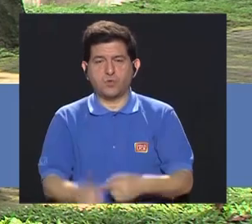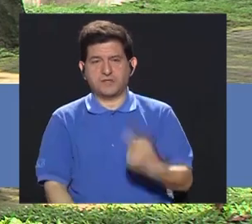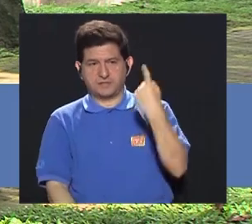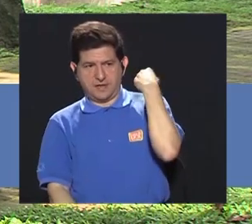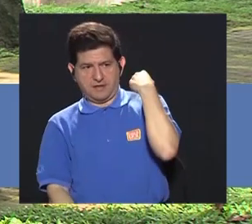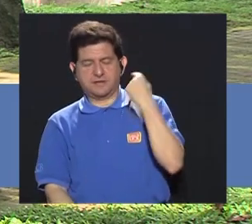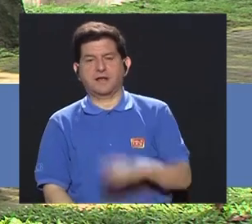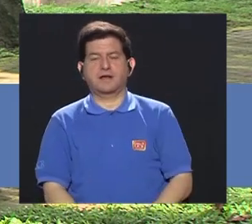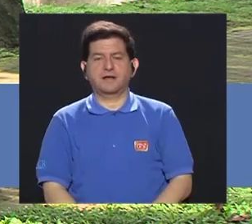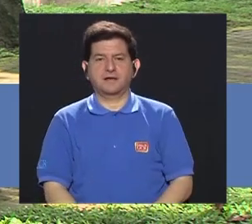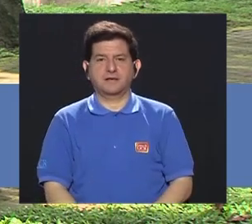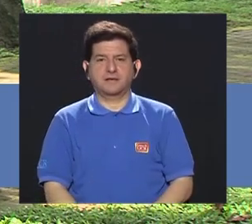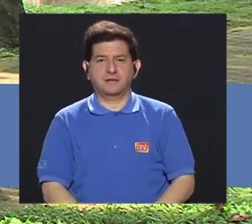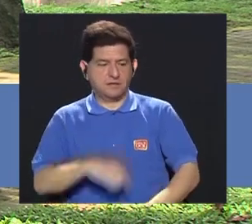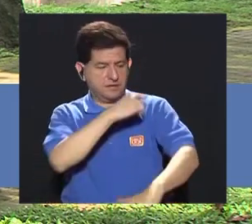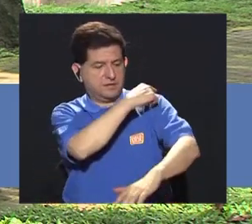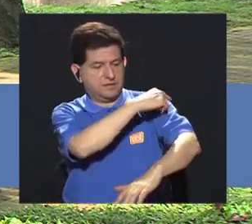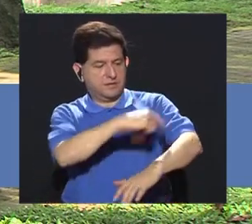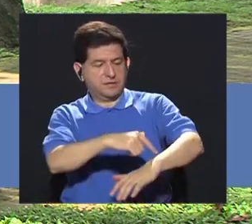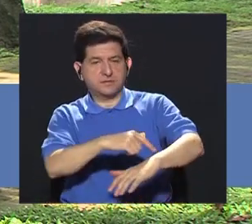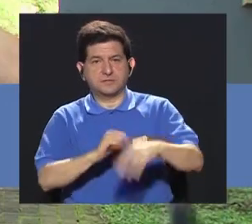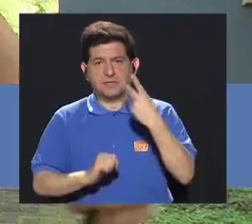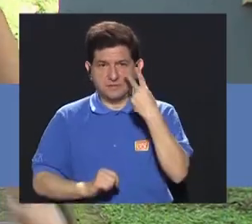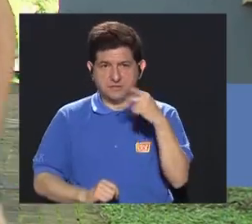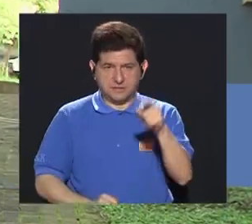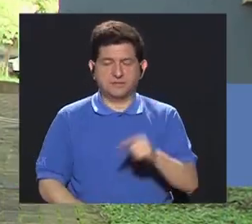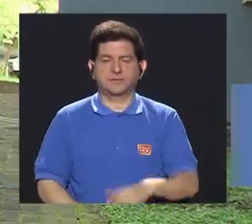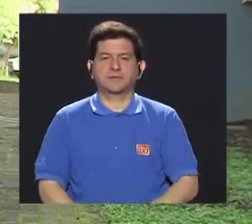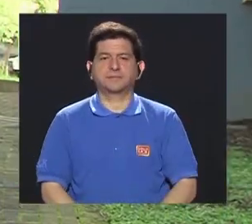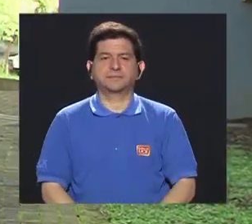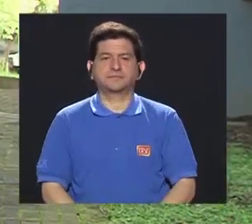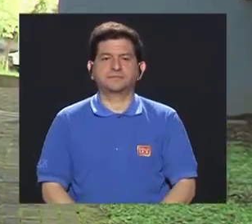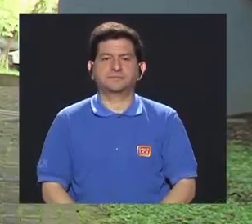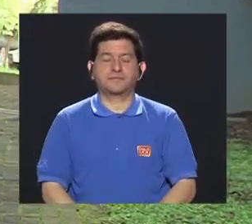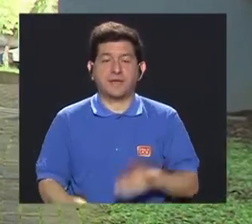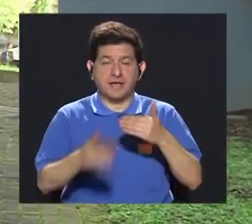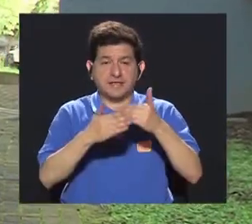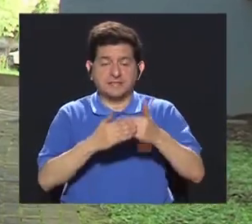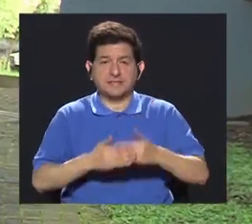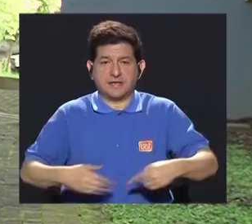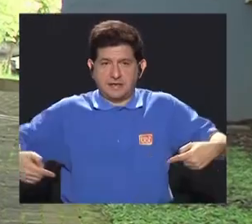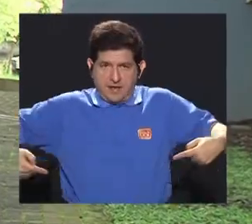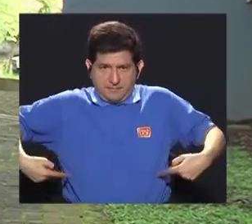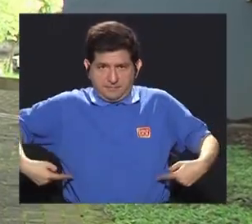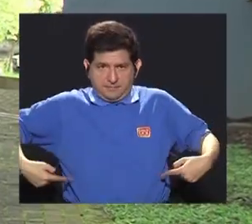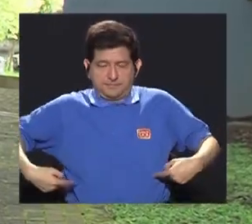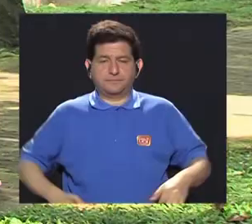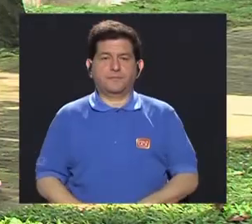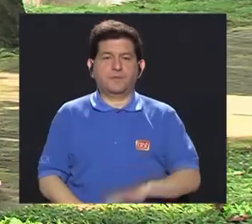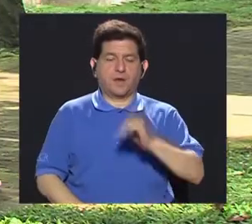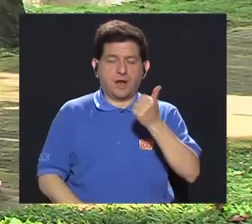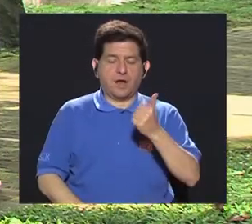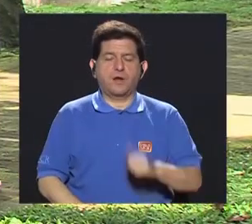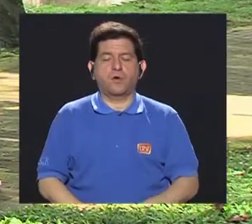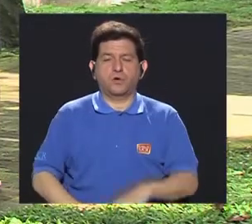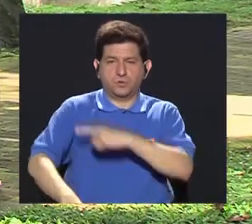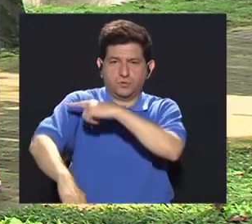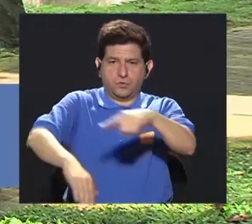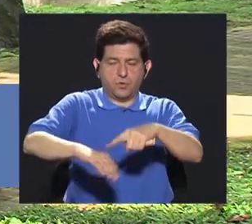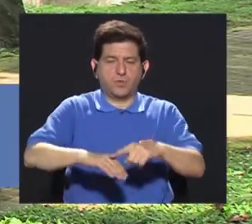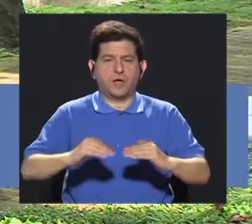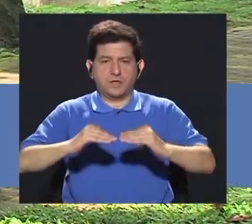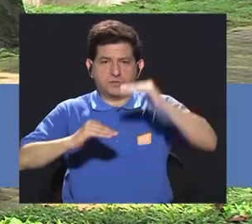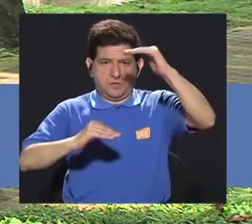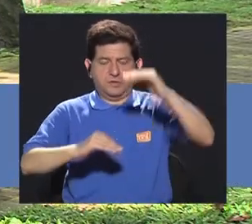atrás y el brazo izquierdo, el codo, pasa por arriba. Lo colocamos cerca de la cintura. El otro brazo lo